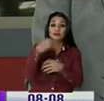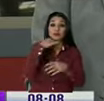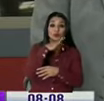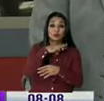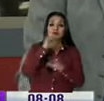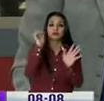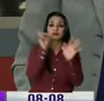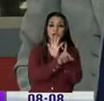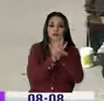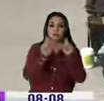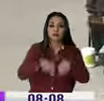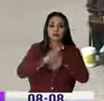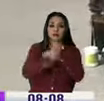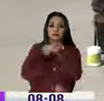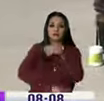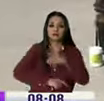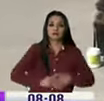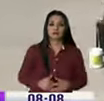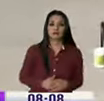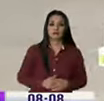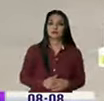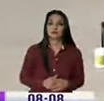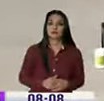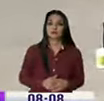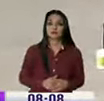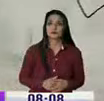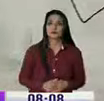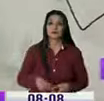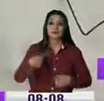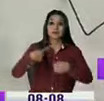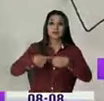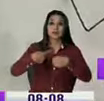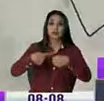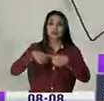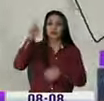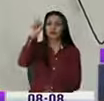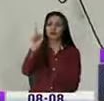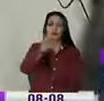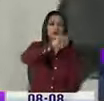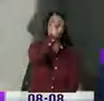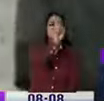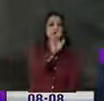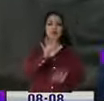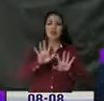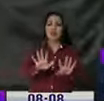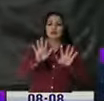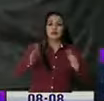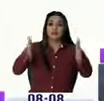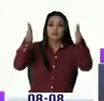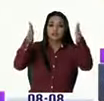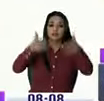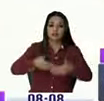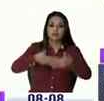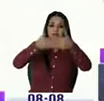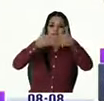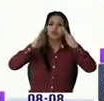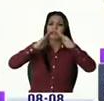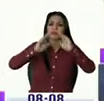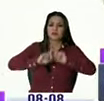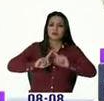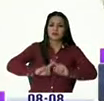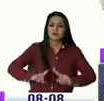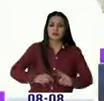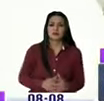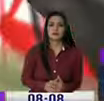las paredes. A menudo la capital tiene un nuevo garabato pintado en alguna fachada o incluso en edificaciones